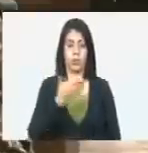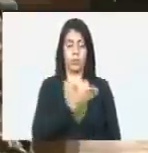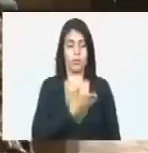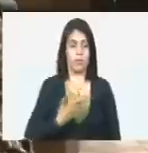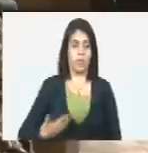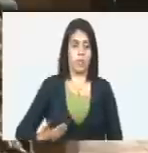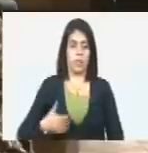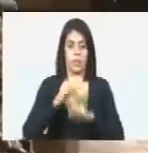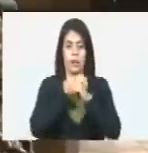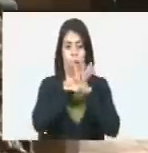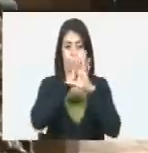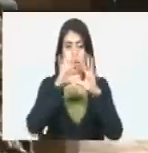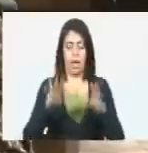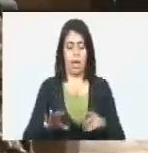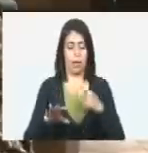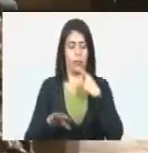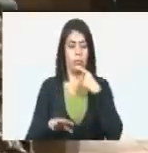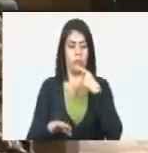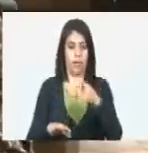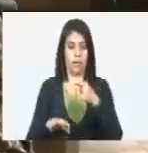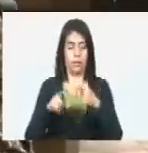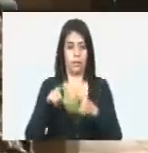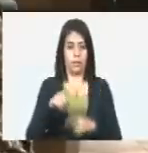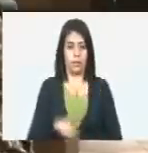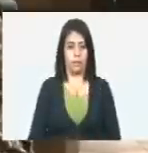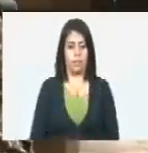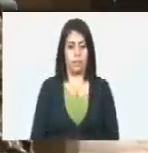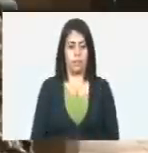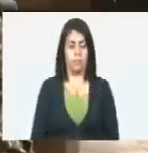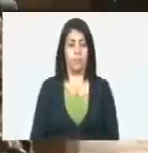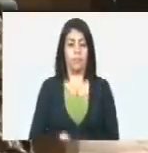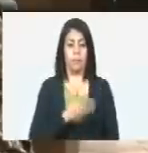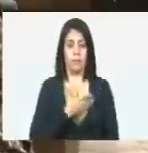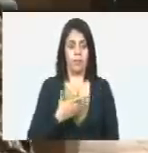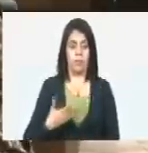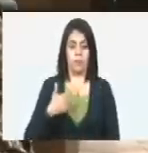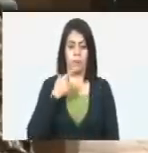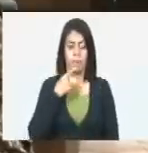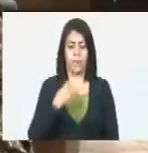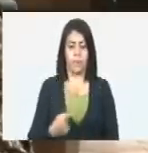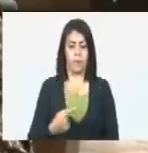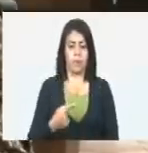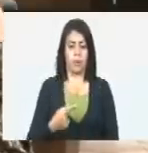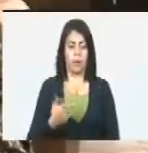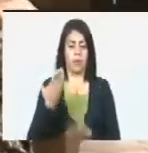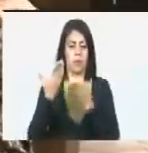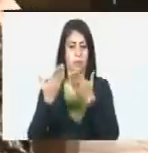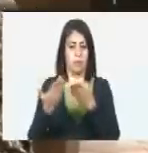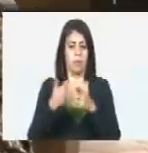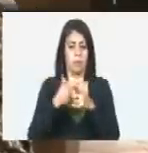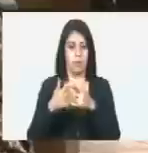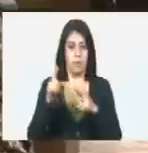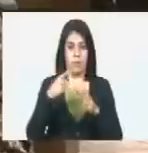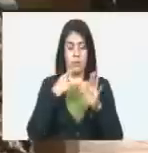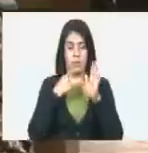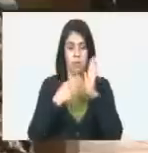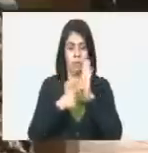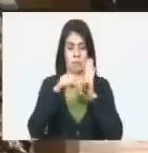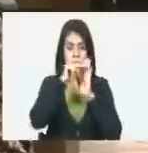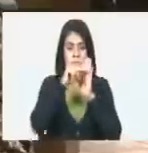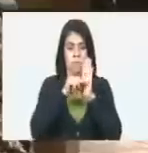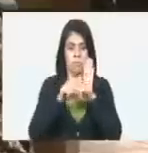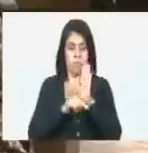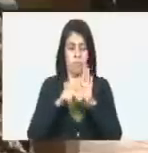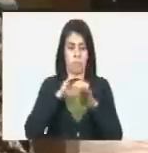su posición de Estado. El presidente señala, pero es que usted violaría el Estatuto de Roma, violaría